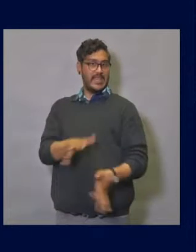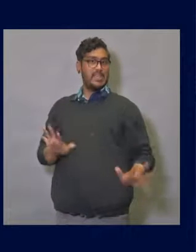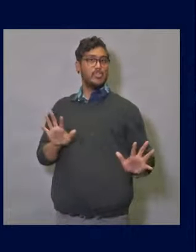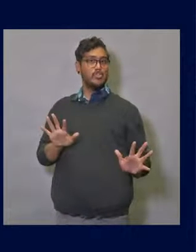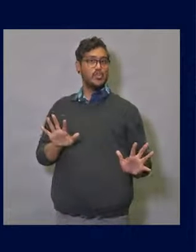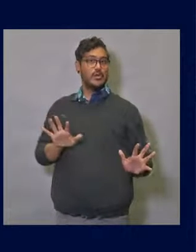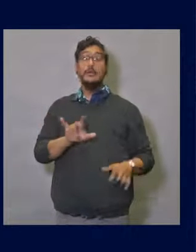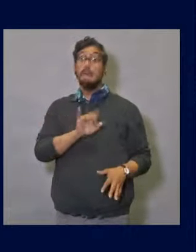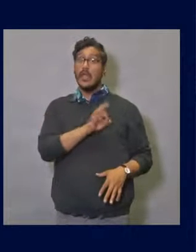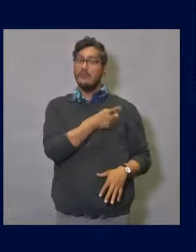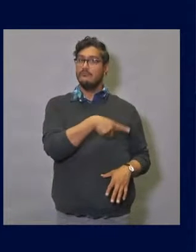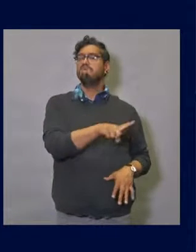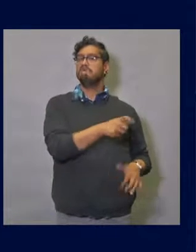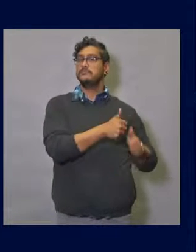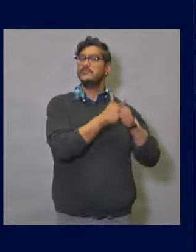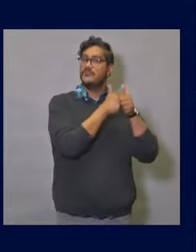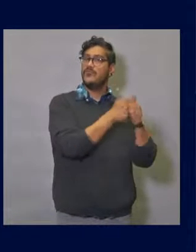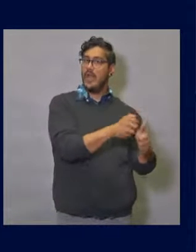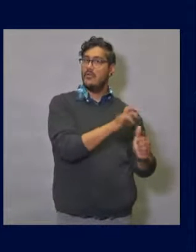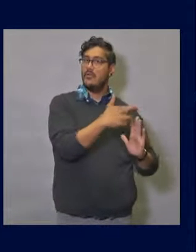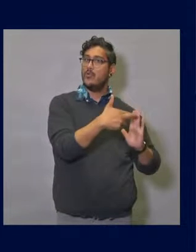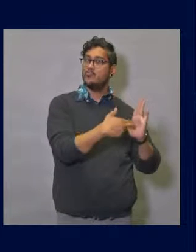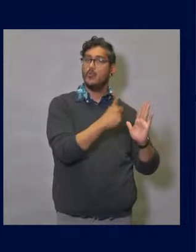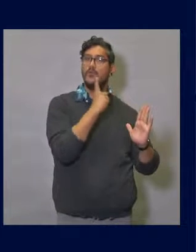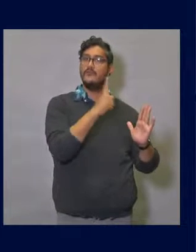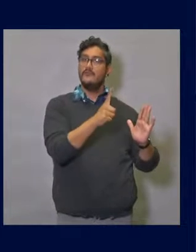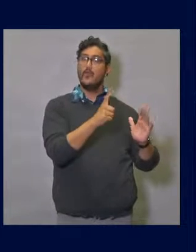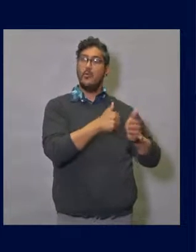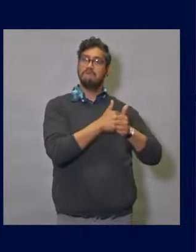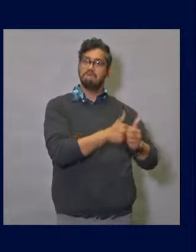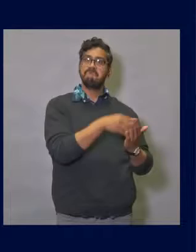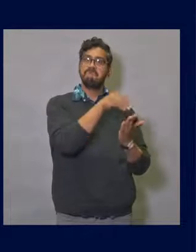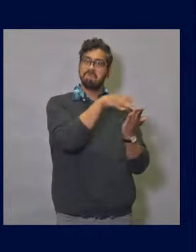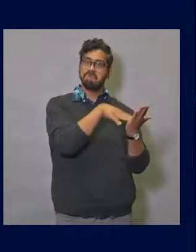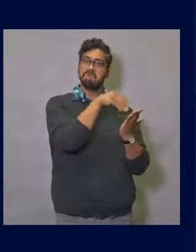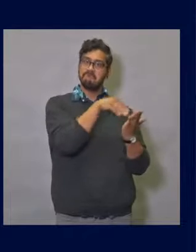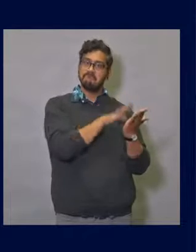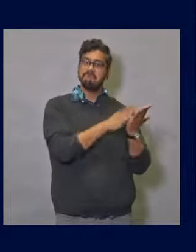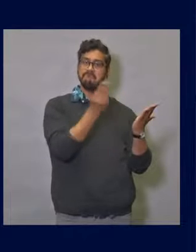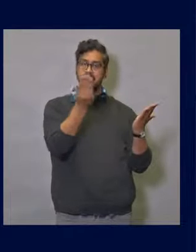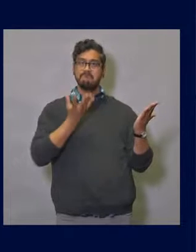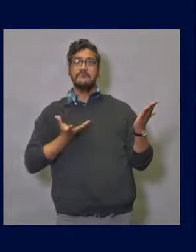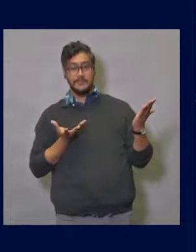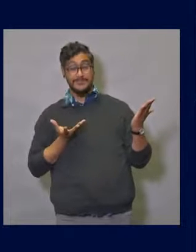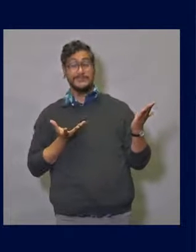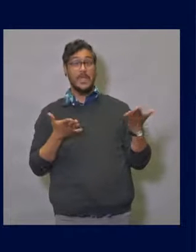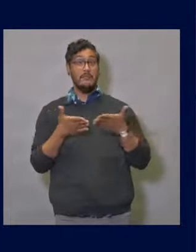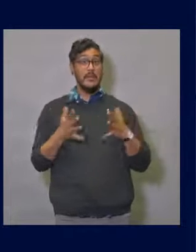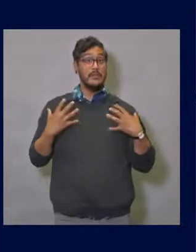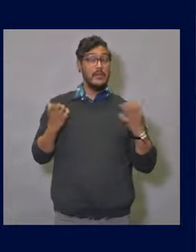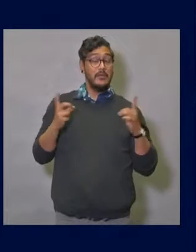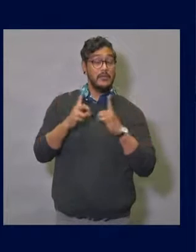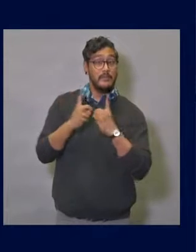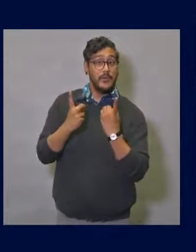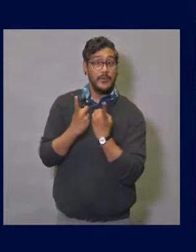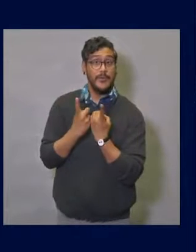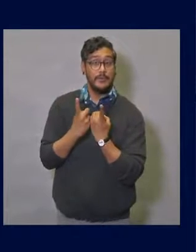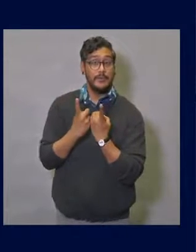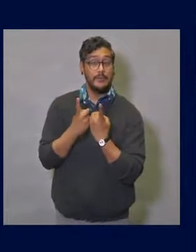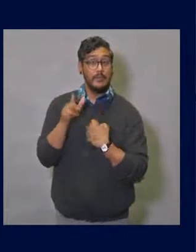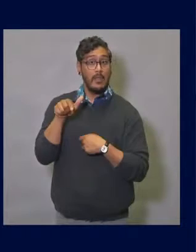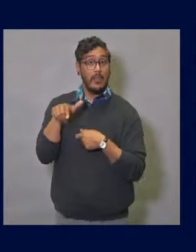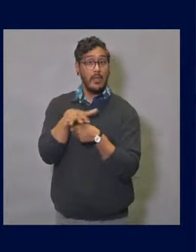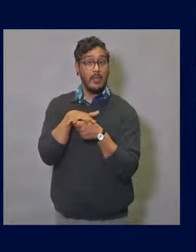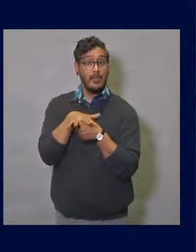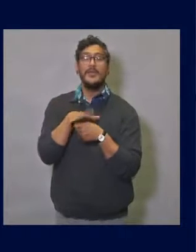con los requisitos estatales de seguimiento y notificación. El Departamento de Salud Pública del Condado de Los